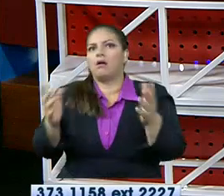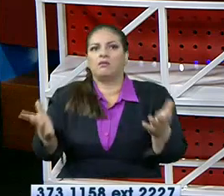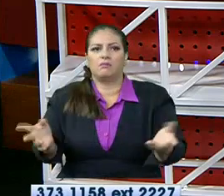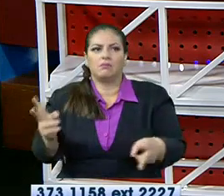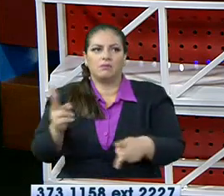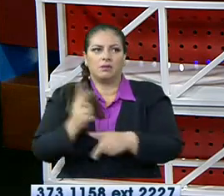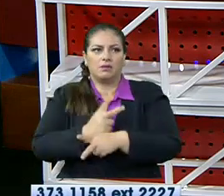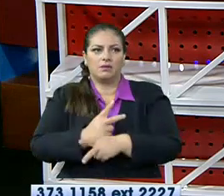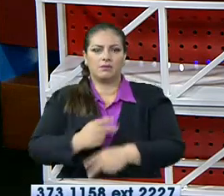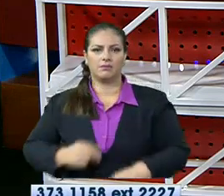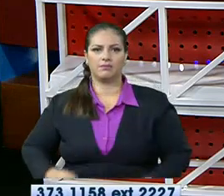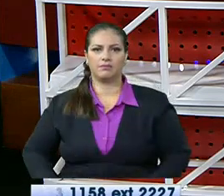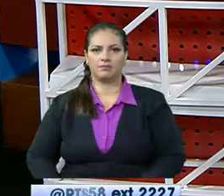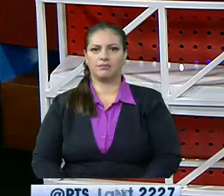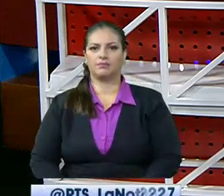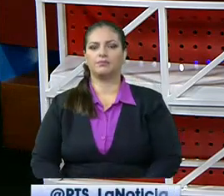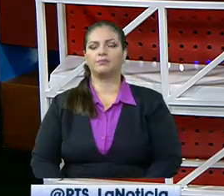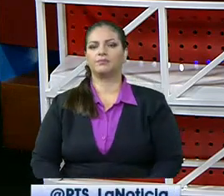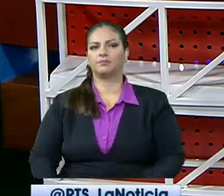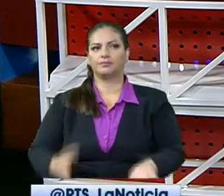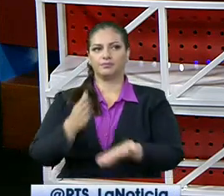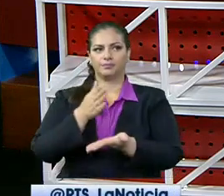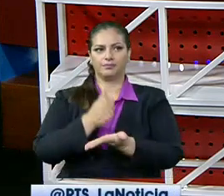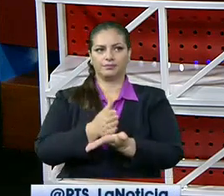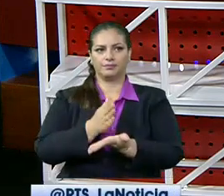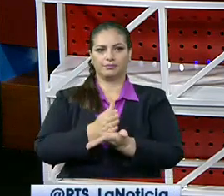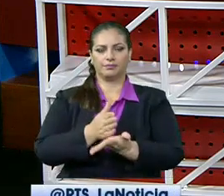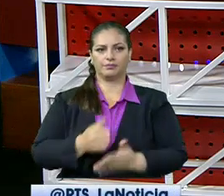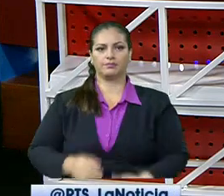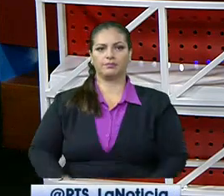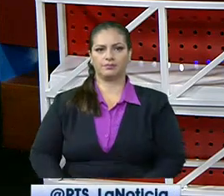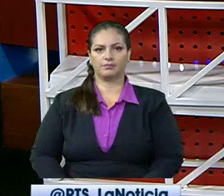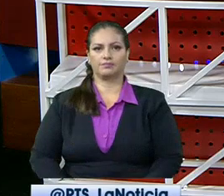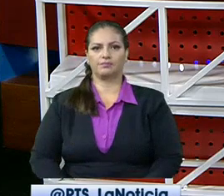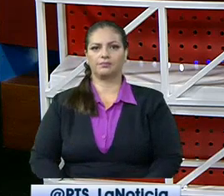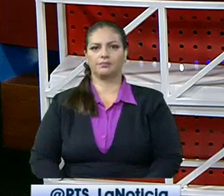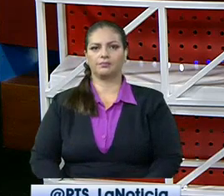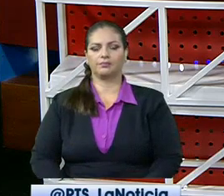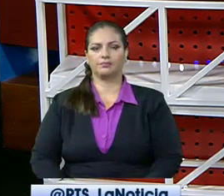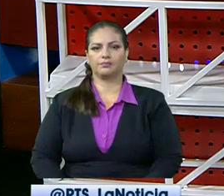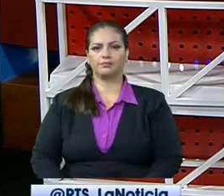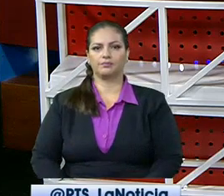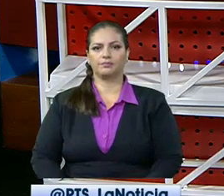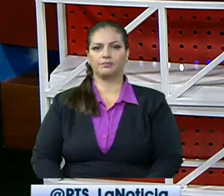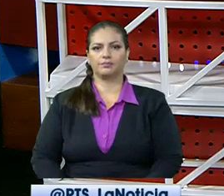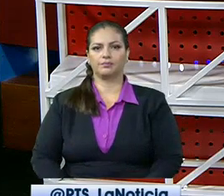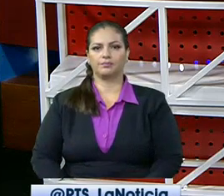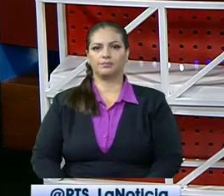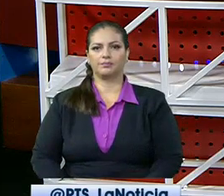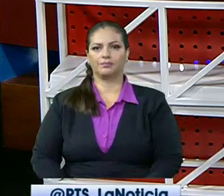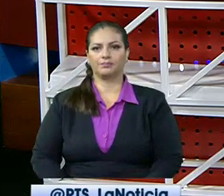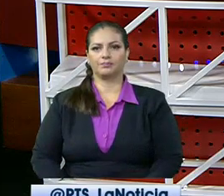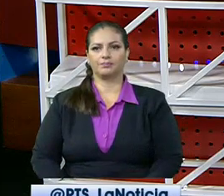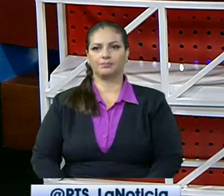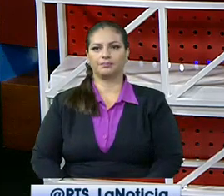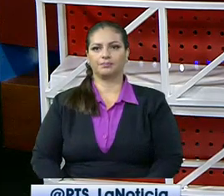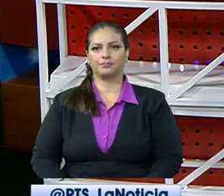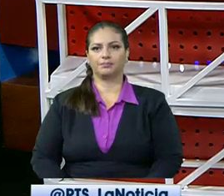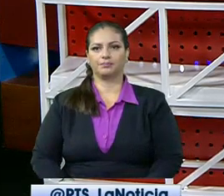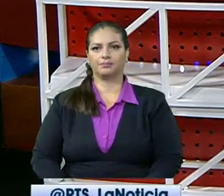va, a correr. Nos no vamos va. A una pausa. Yo voy a ver el pavo. Perfecto, vaya a ver. El pavo está. Bueno, vamos a una pausa.